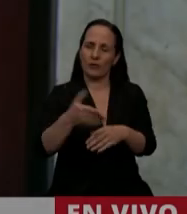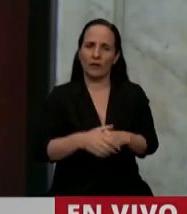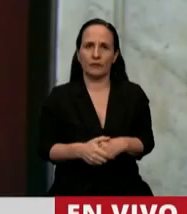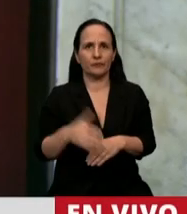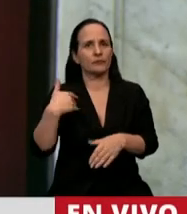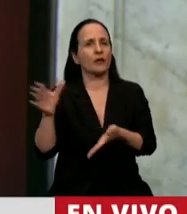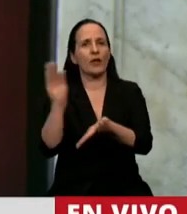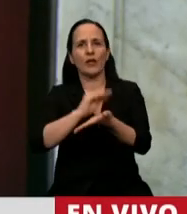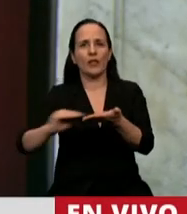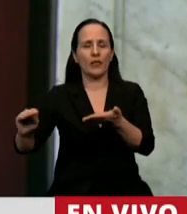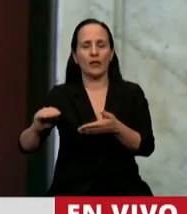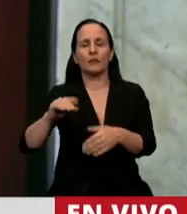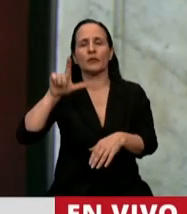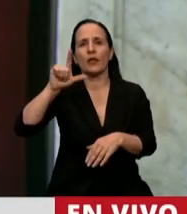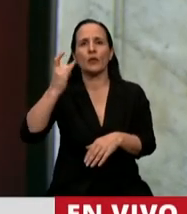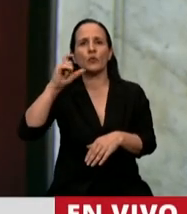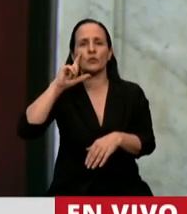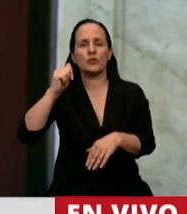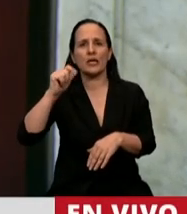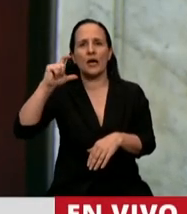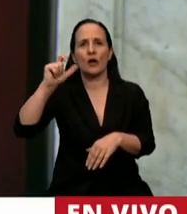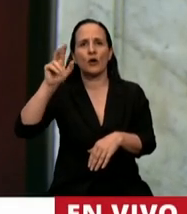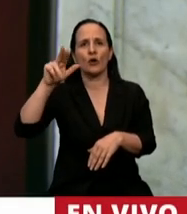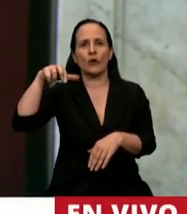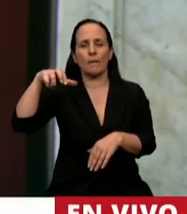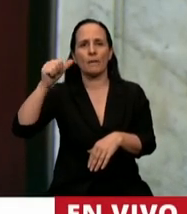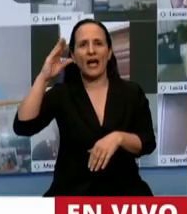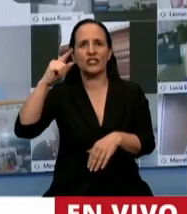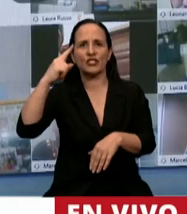Tiene la palabra la diputada Lucía Corpacci.